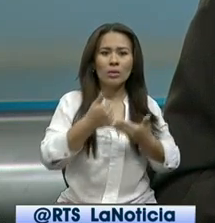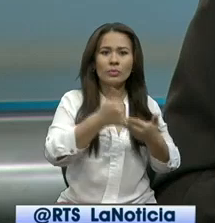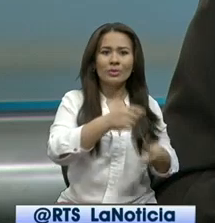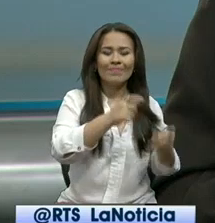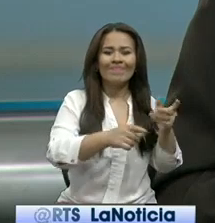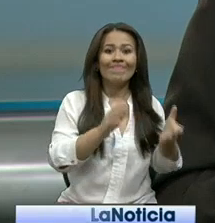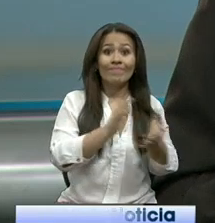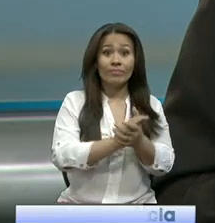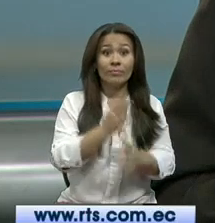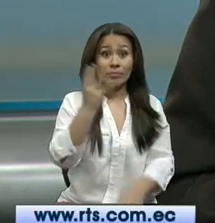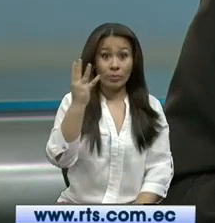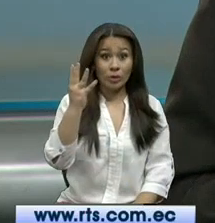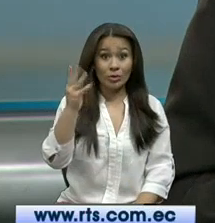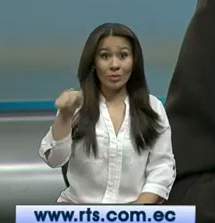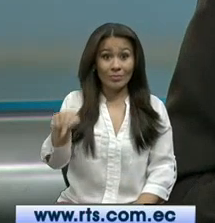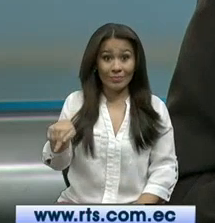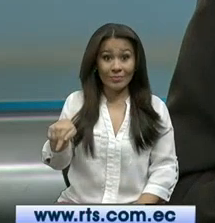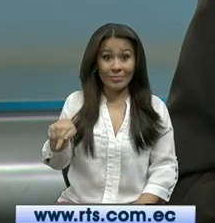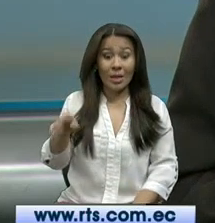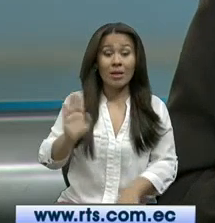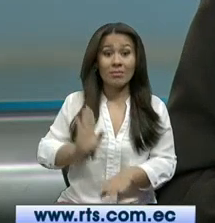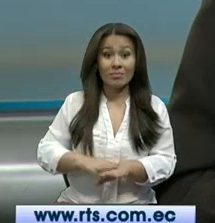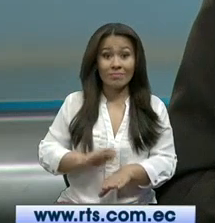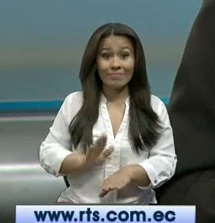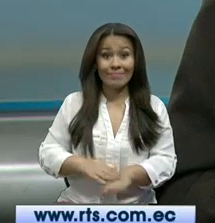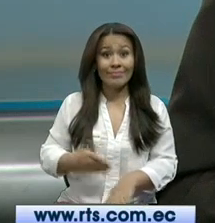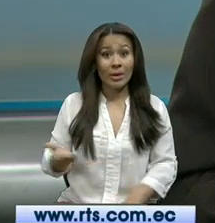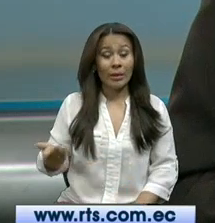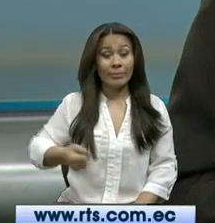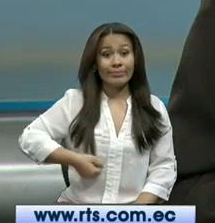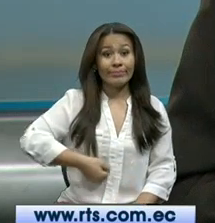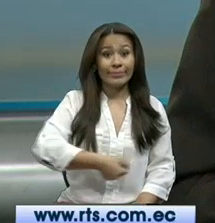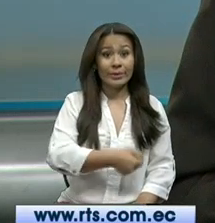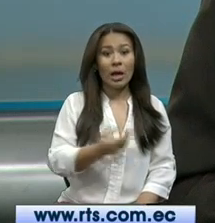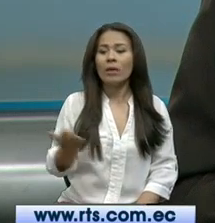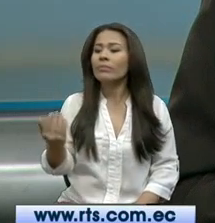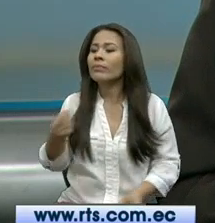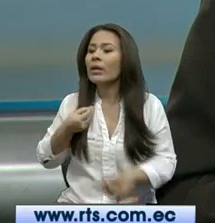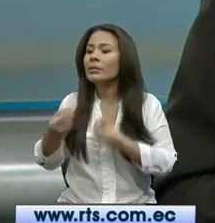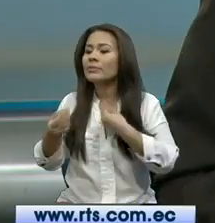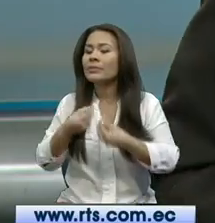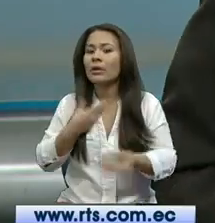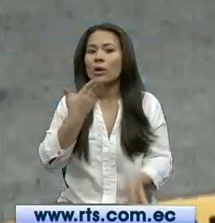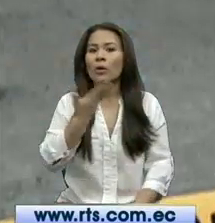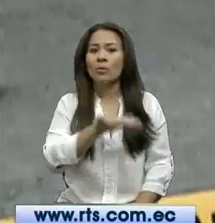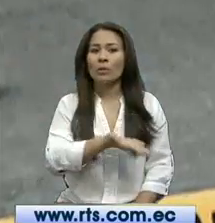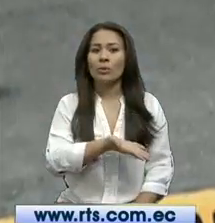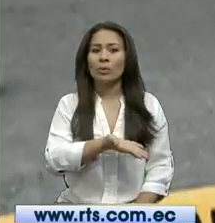el esposo y padre de las víctimas, principal sospechoso del asesinato.